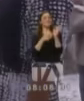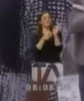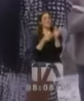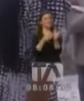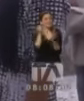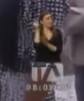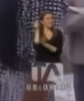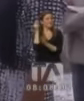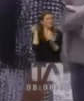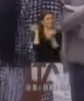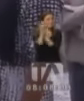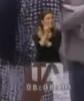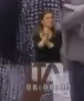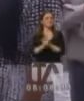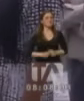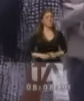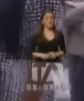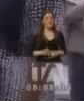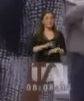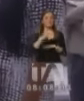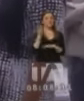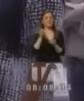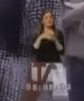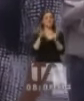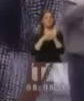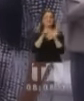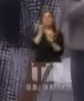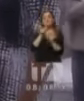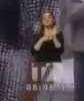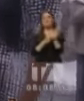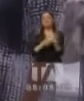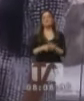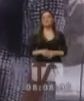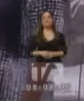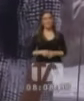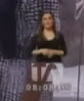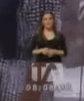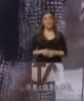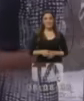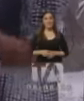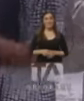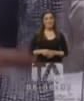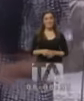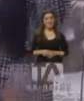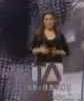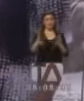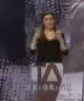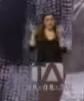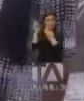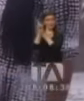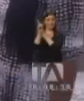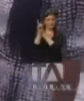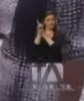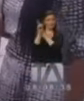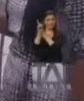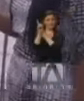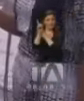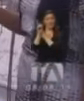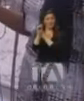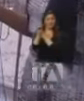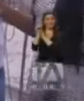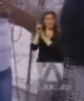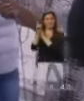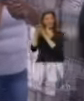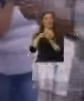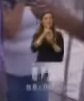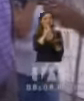ya rápido, ya pues claro. Ya no hay que madrugar tanto. Ya no, pues ahí sí ya. Ya debe ser más. ¿Quieren ustedes que se haga eso? Claro, no, ya ofreció el señor